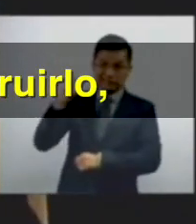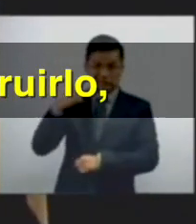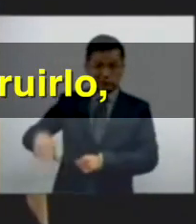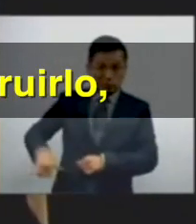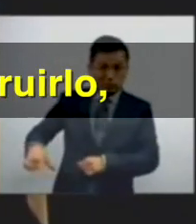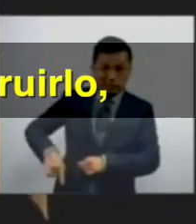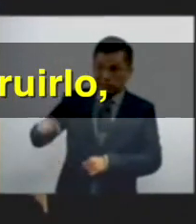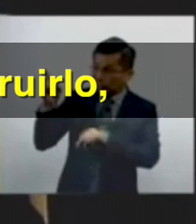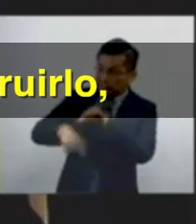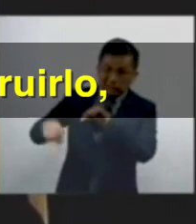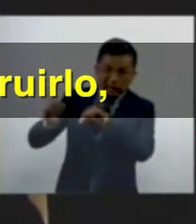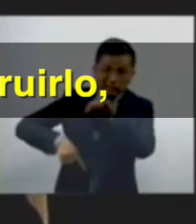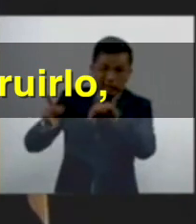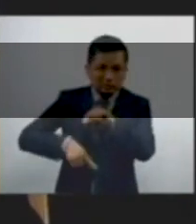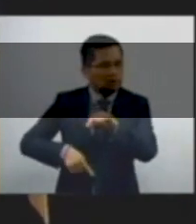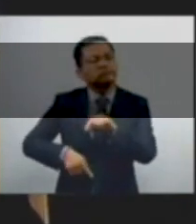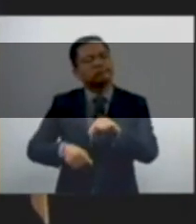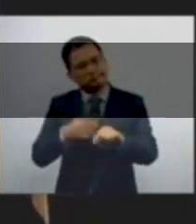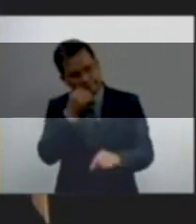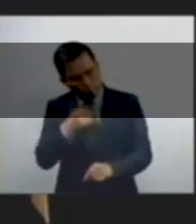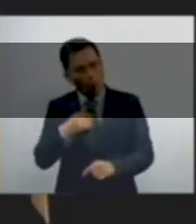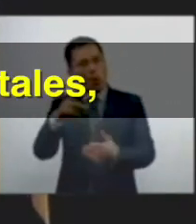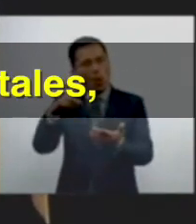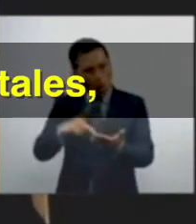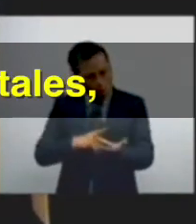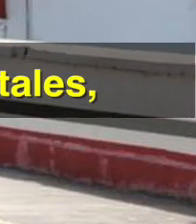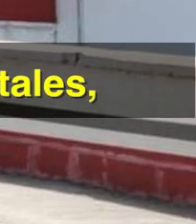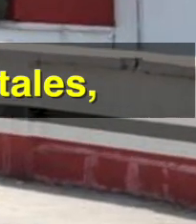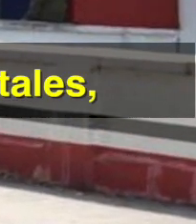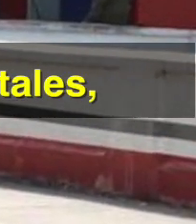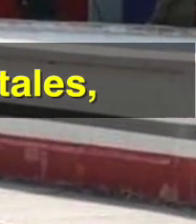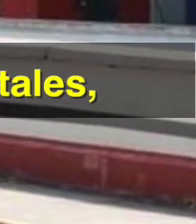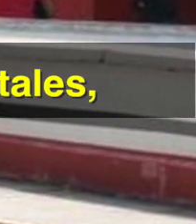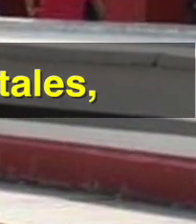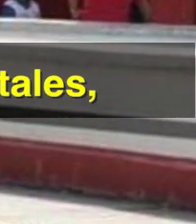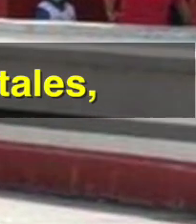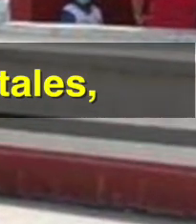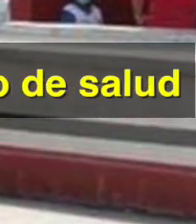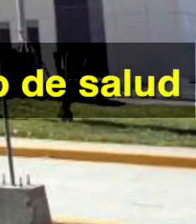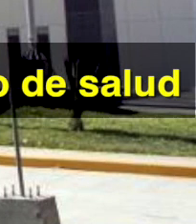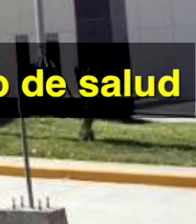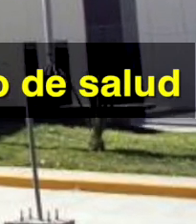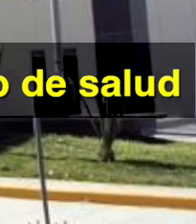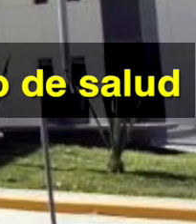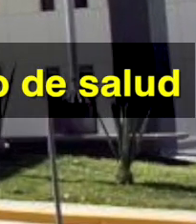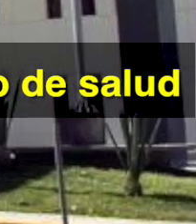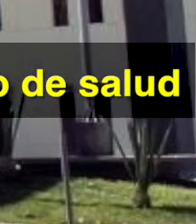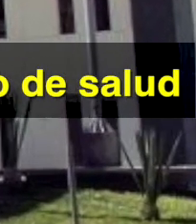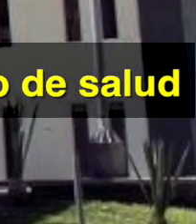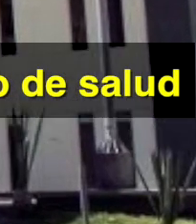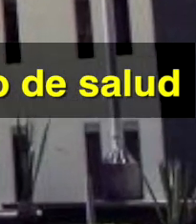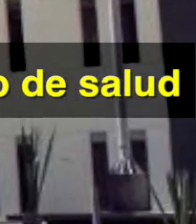los gobiernos neoliberales. Hay que reconstruirlos, esa va a ser la gran tarea. Qué bueno que ya rescataron más de 300 hospitales. Ahora hay que